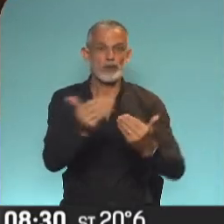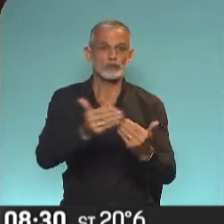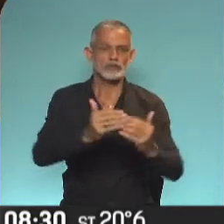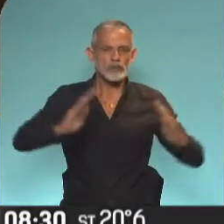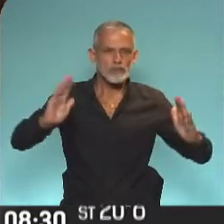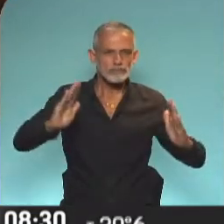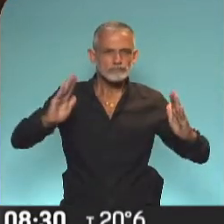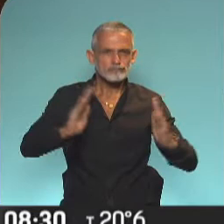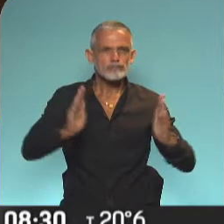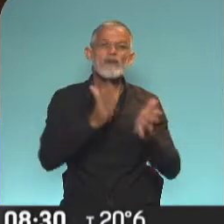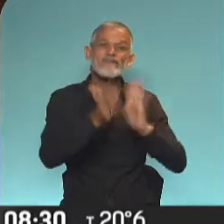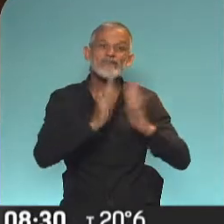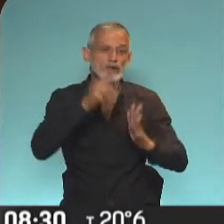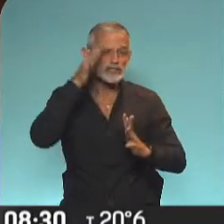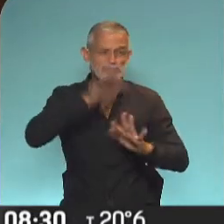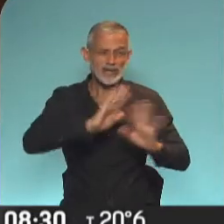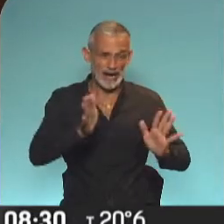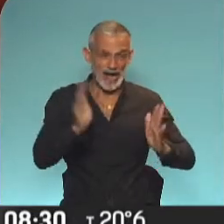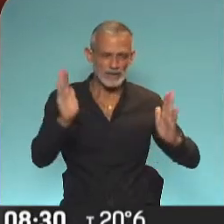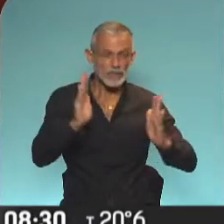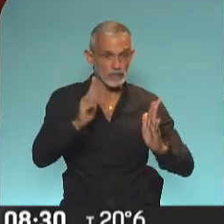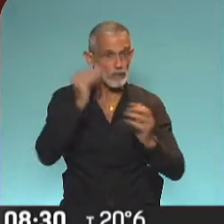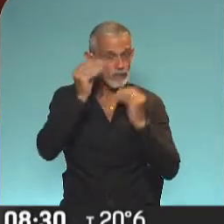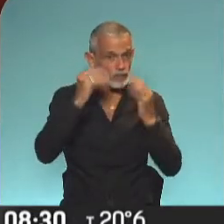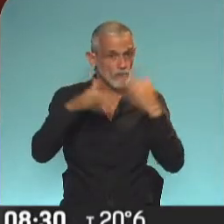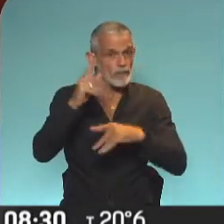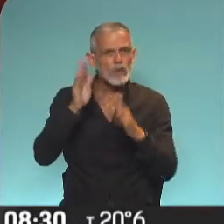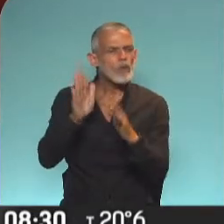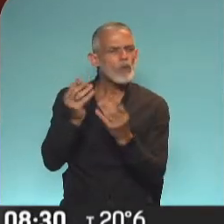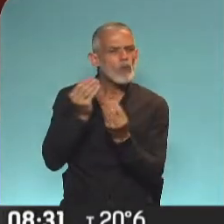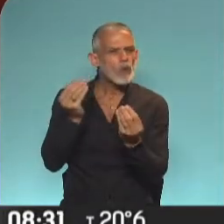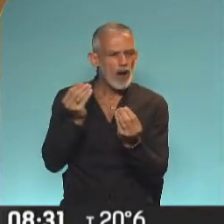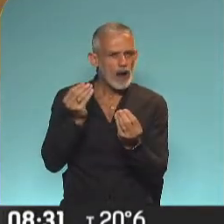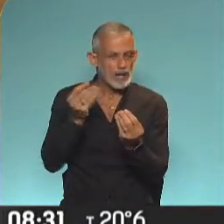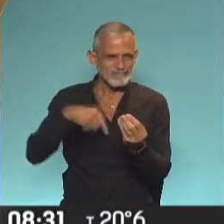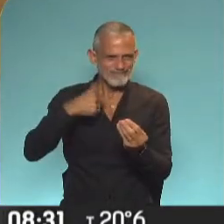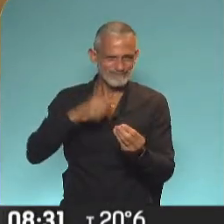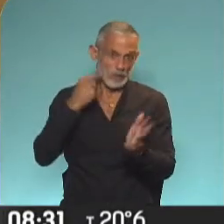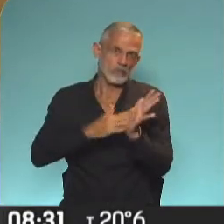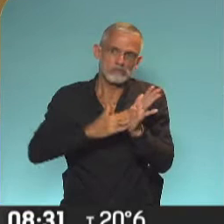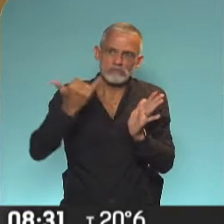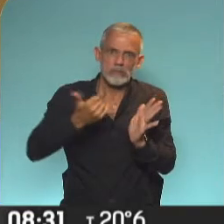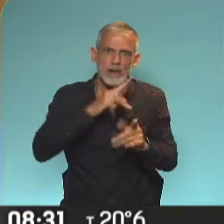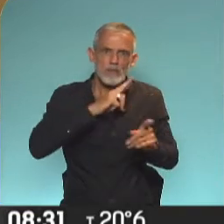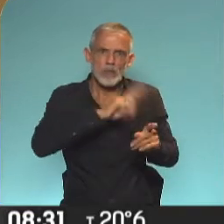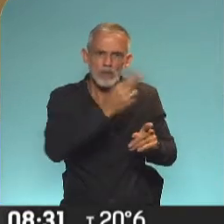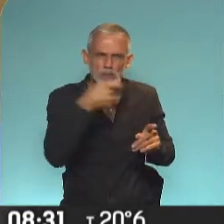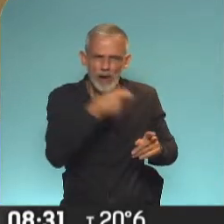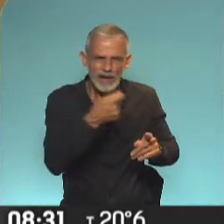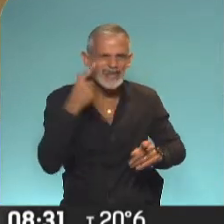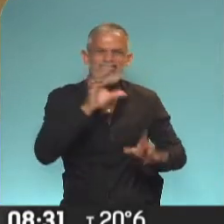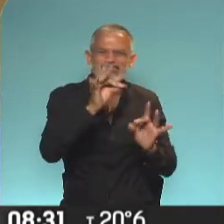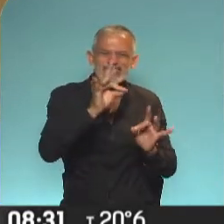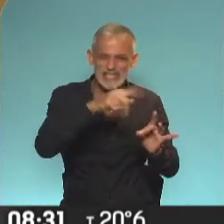reducción de las violencias más extremas, pero también algo que nos preocupa especialmente y que lo hemos verificado en los femicidios que tuvimos en